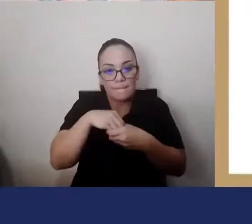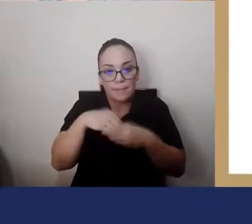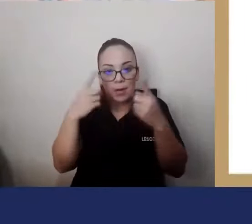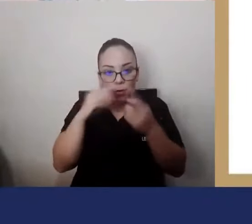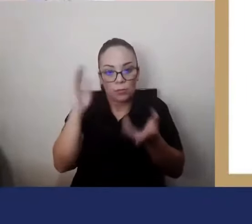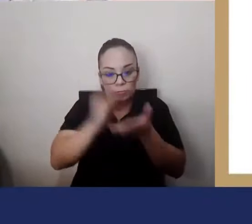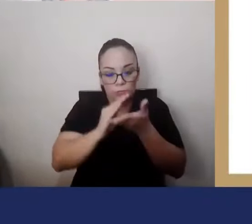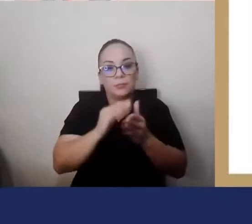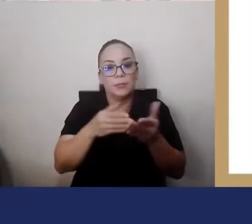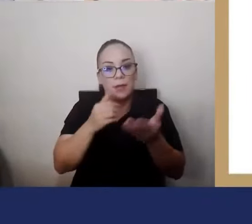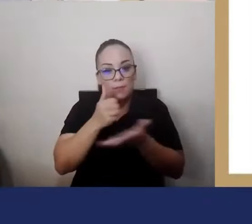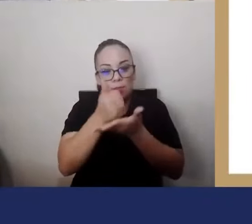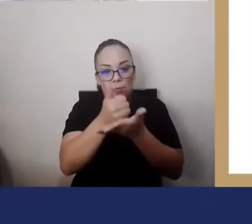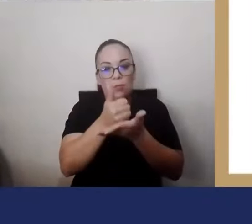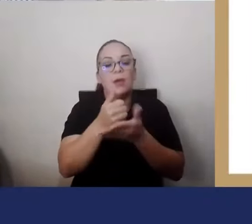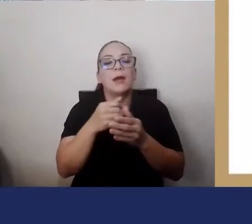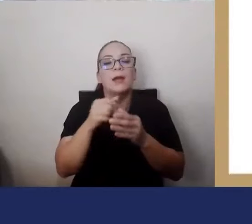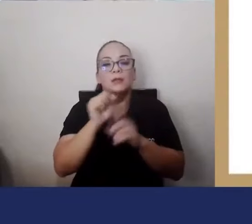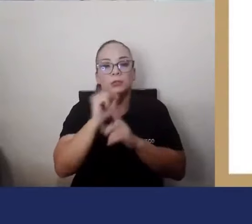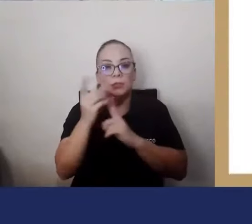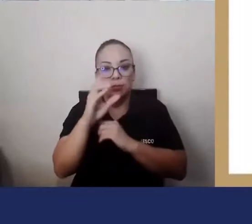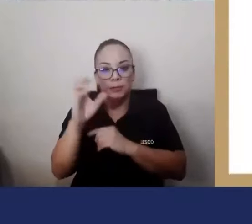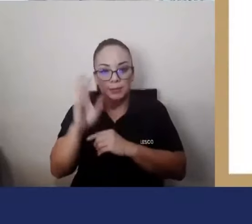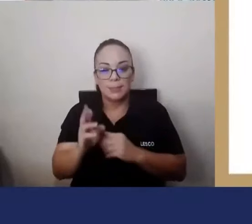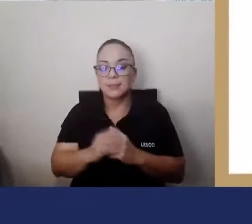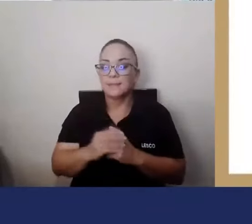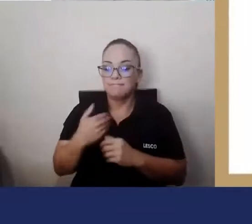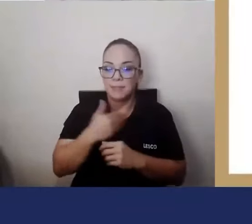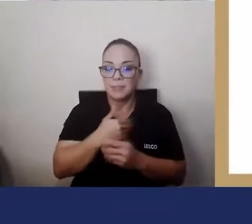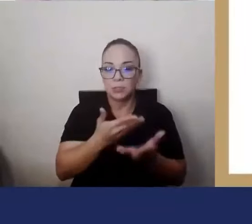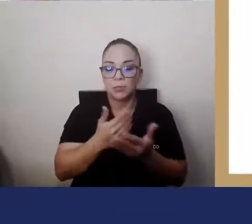ministro. Muchísimas gracias, Eric.